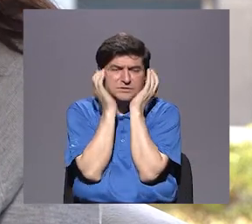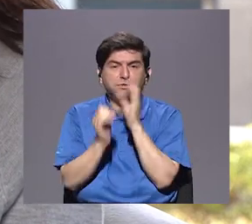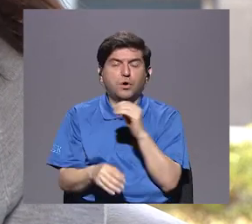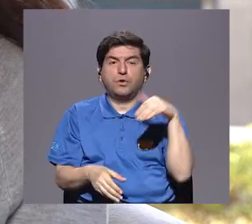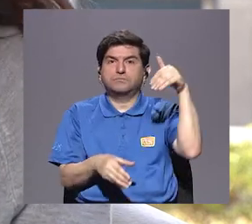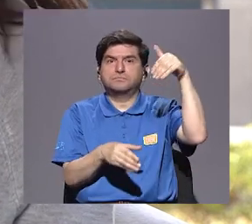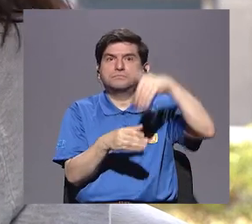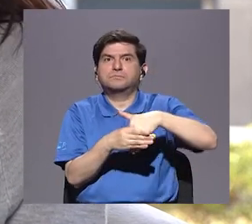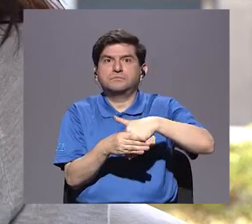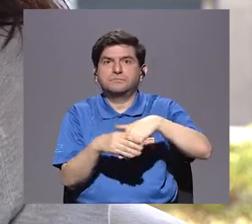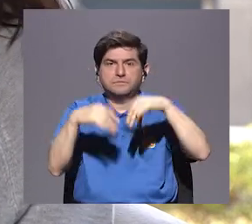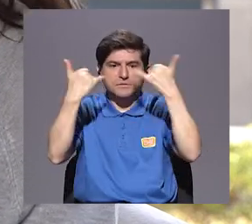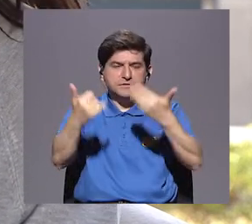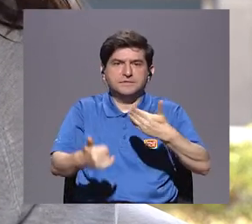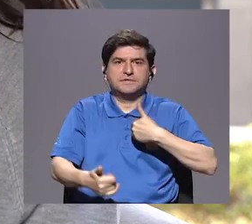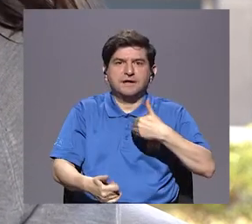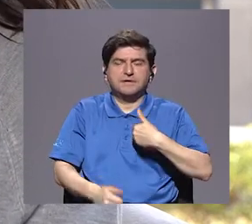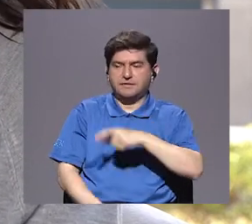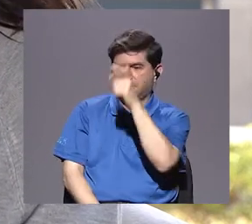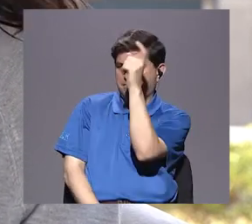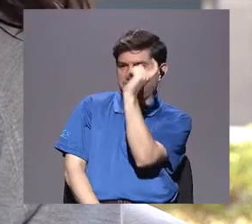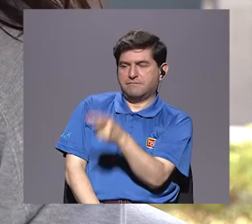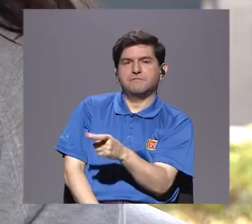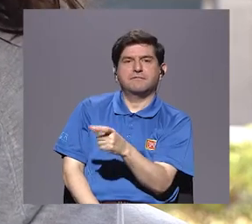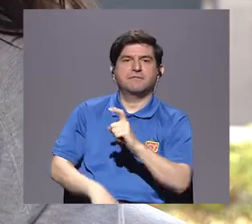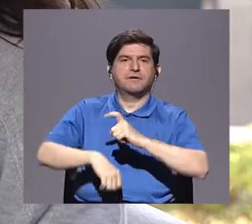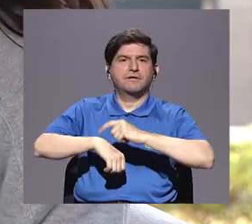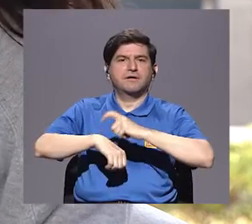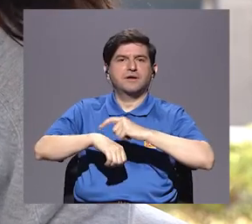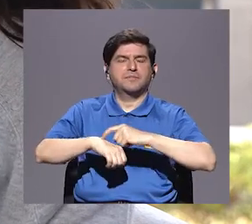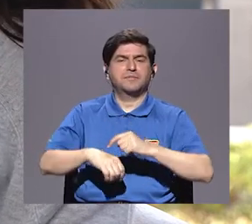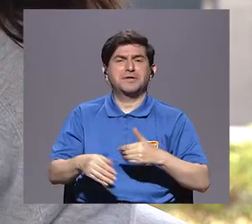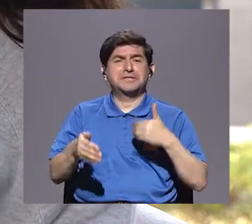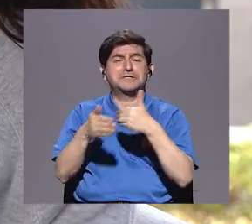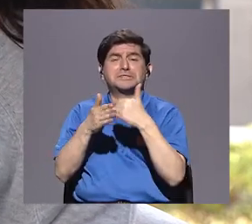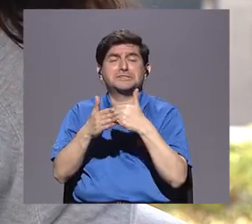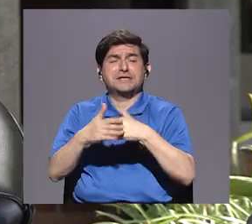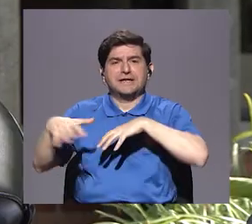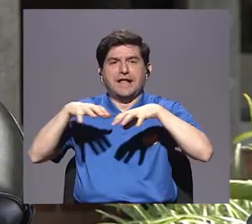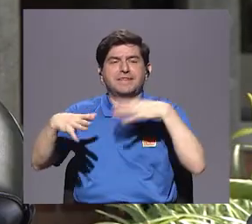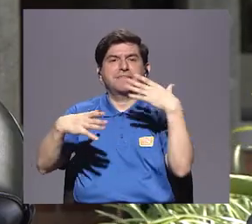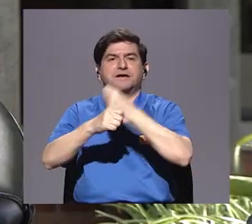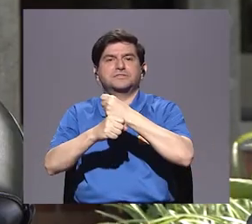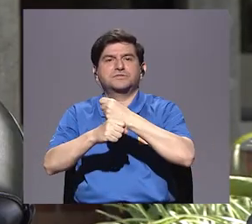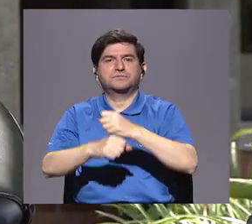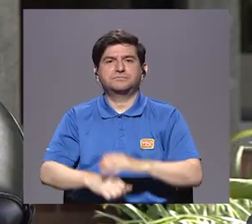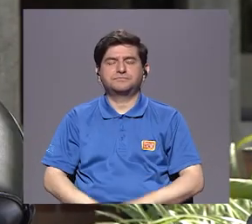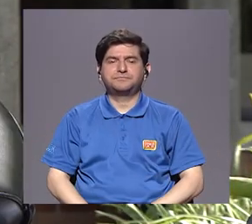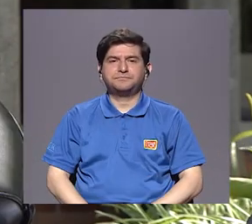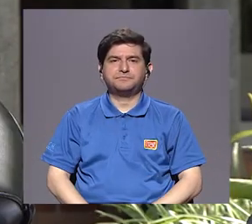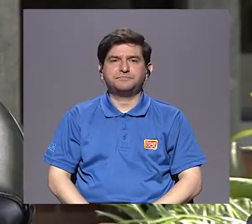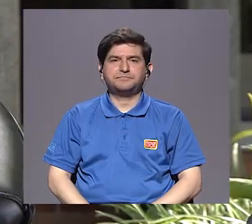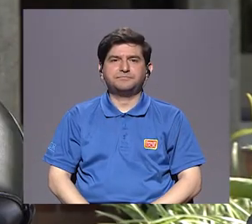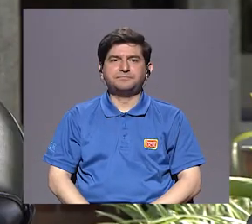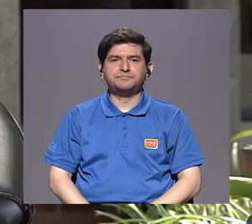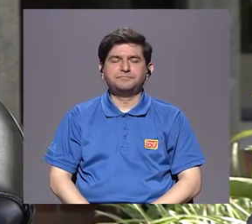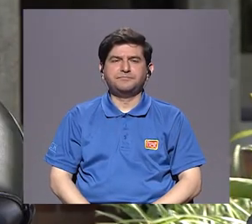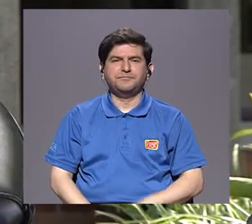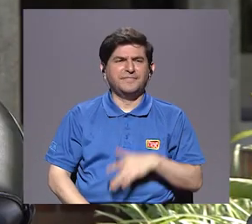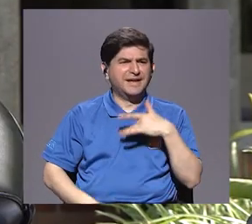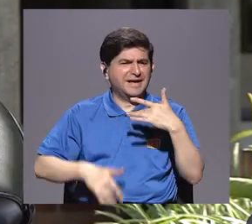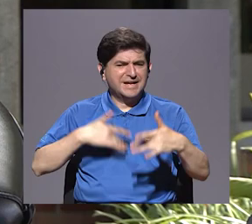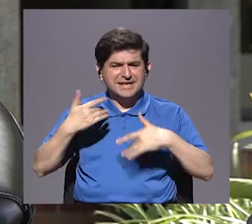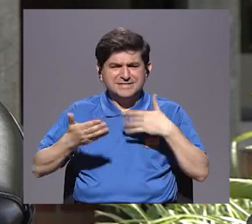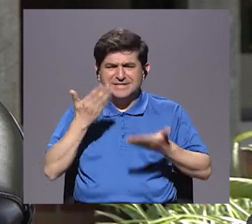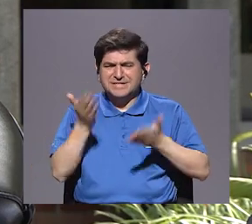podemos intervenir cuando ya tenemos el sujeto en el momento de cometer el acto. Hay algunos síntomas